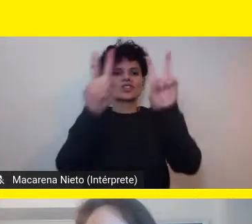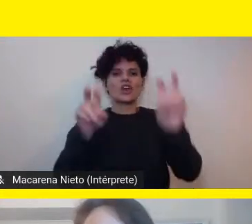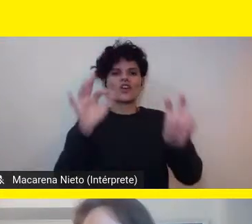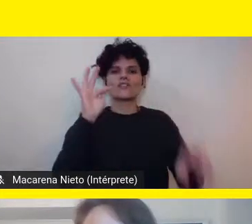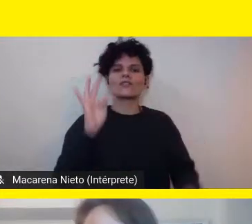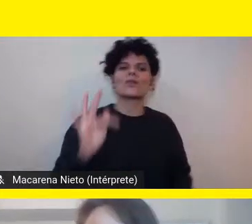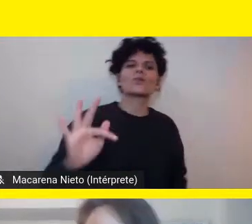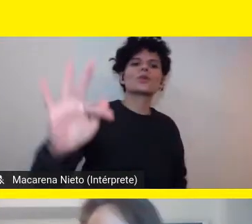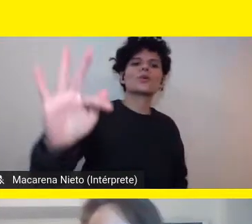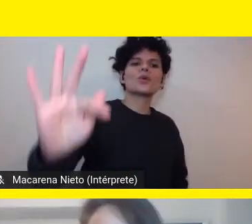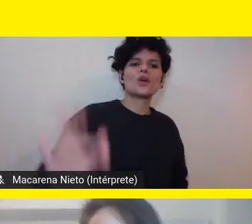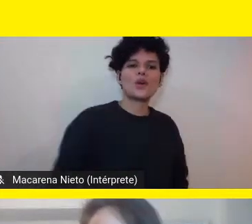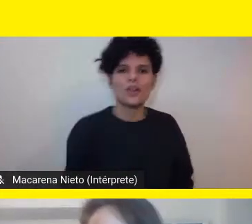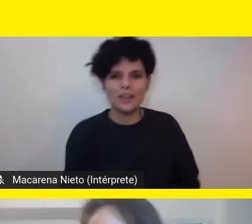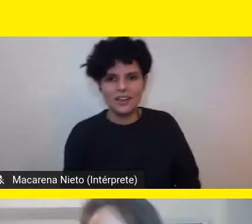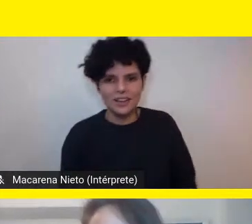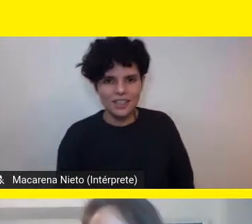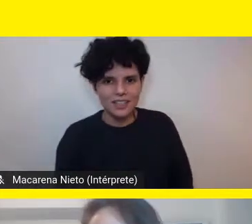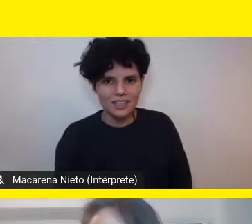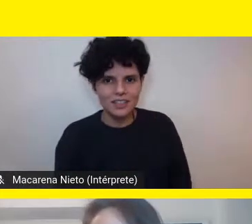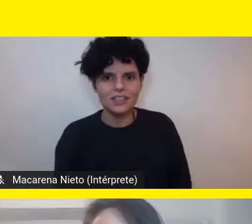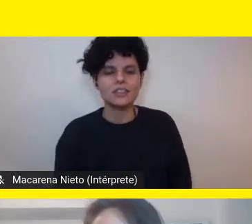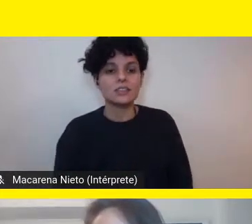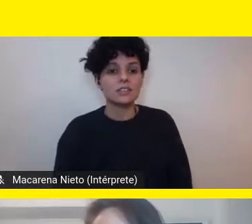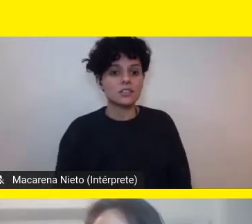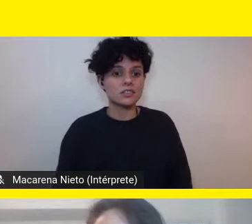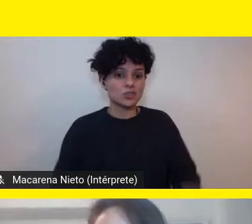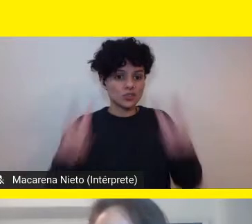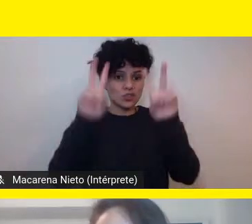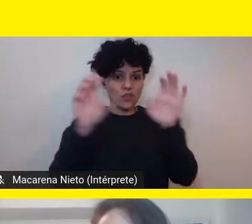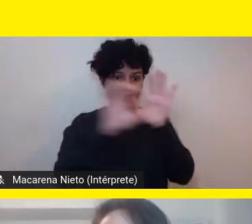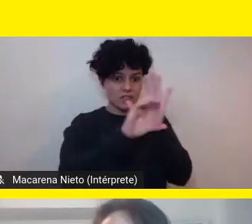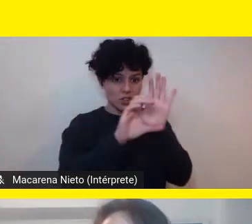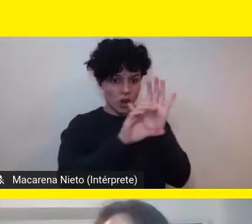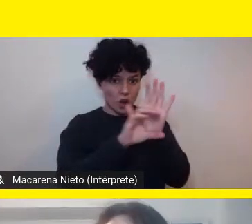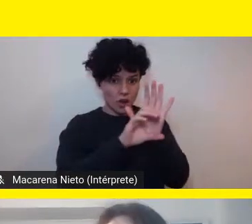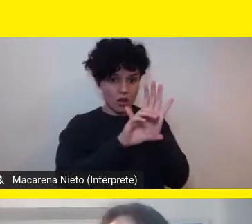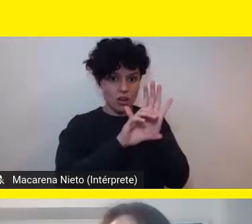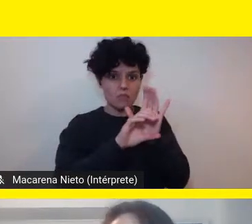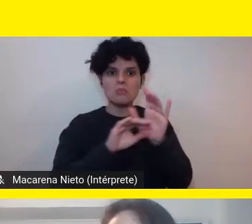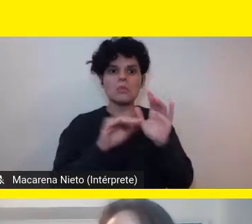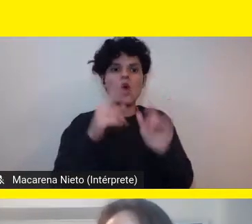futuro. ¿Es suficiente paridad de género en la Comisión Constituyente?